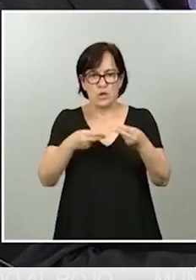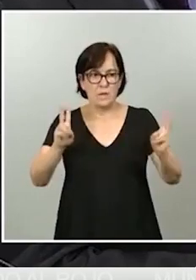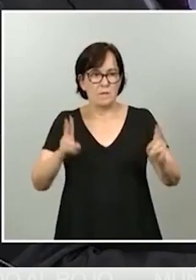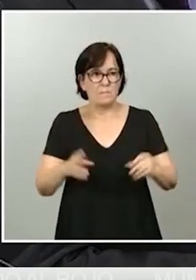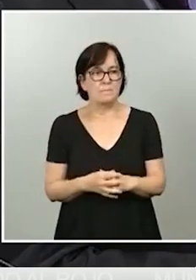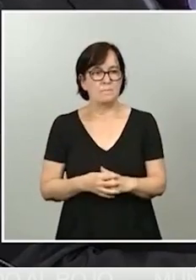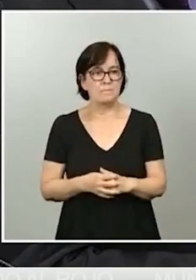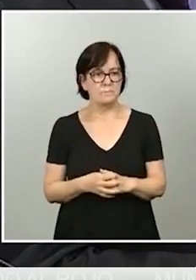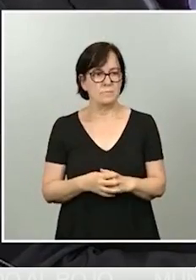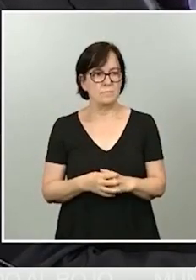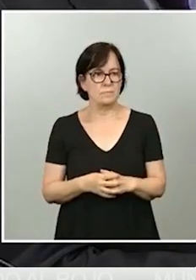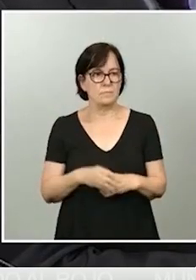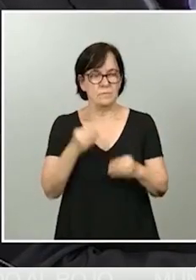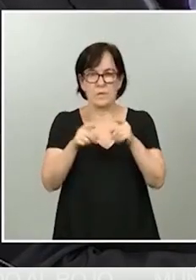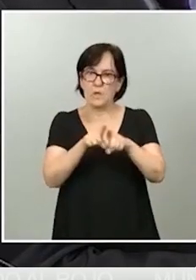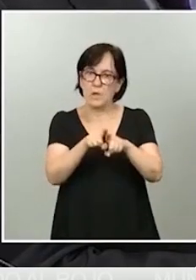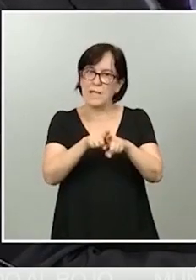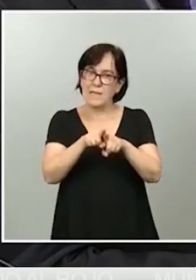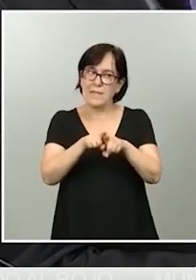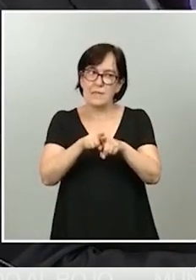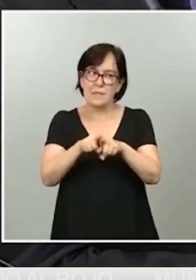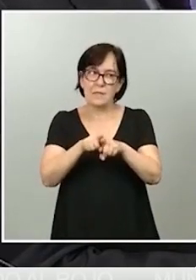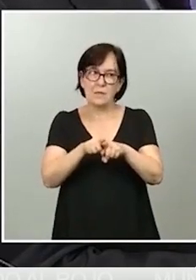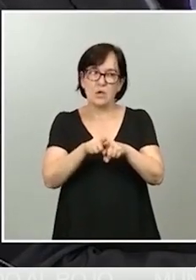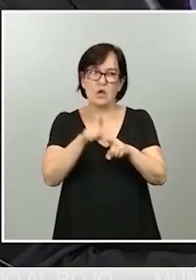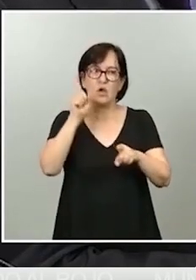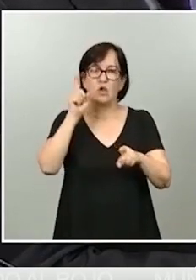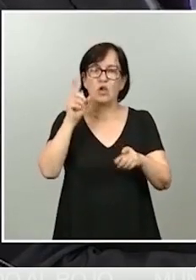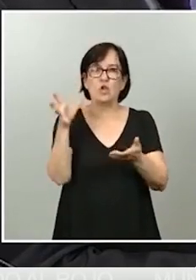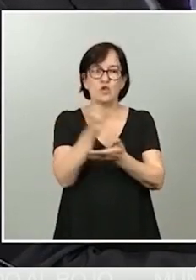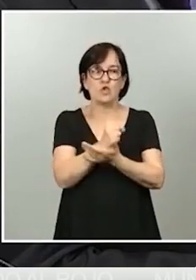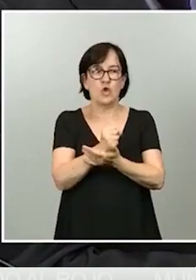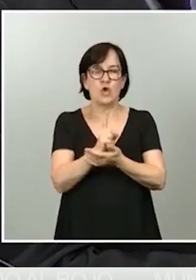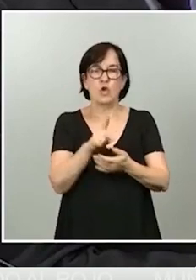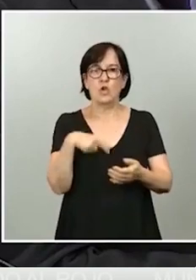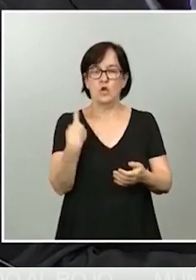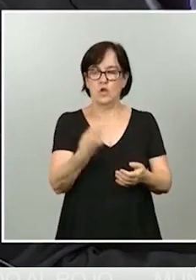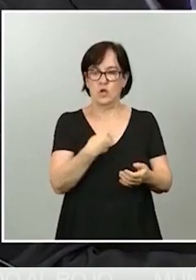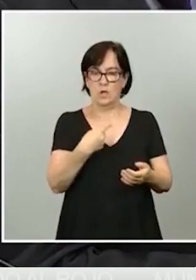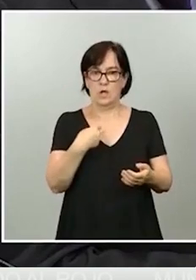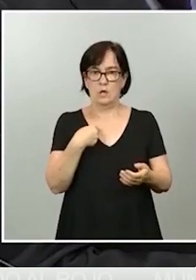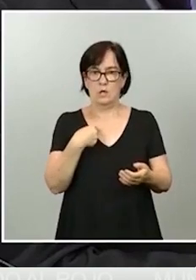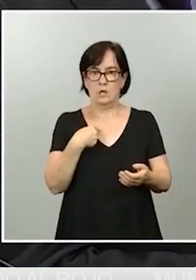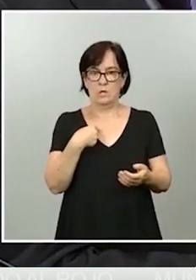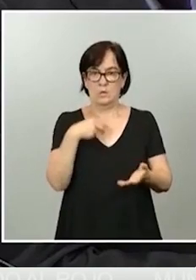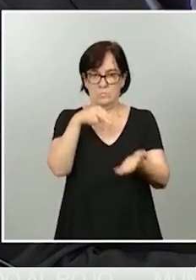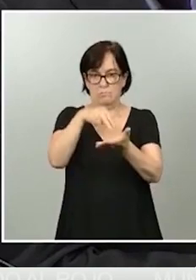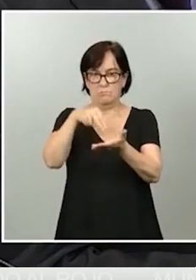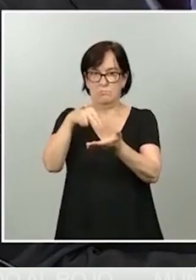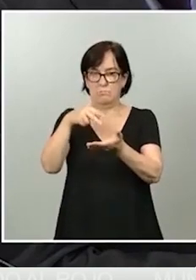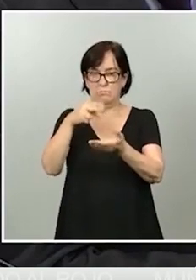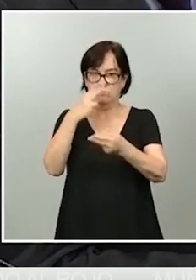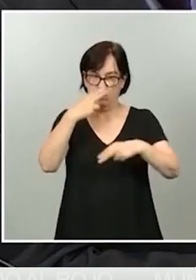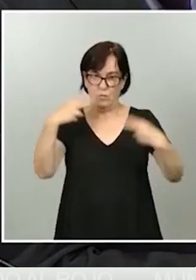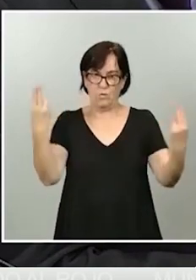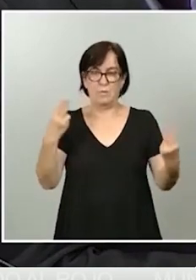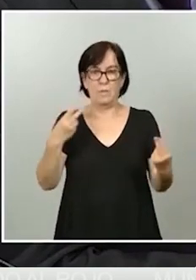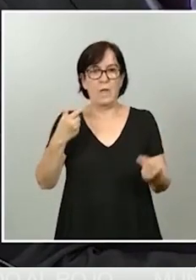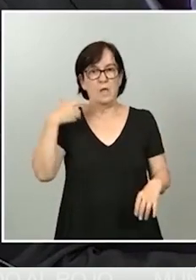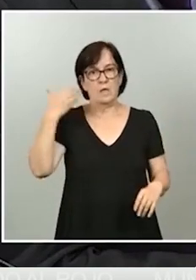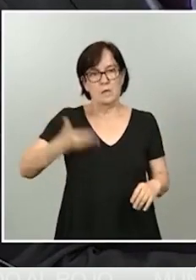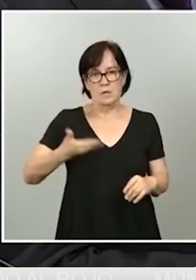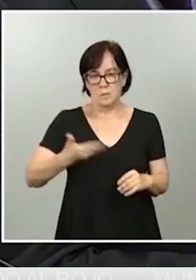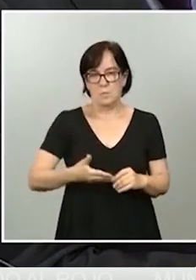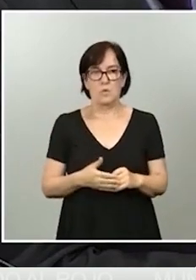tengamos miedo, que seamos gente adulta, capaz de pensar y capaz